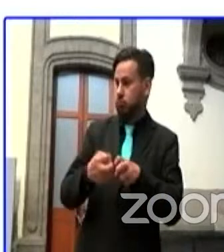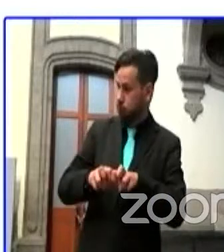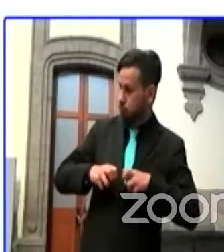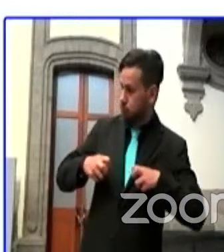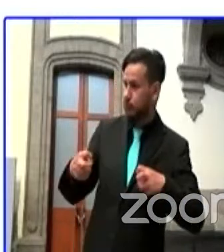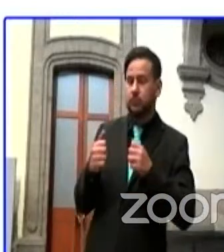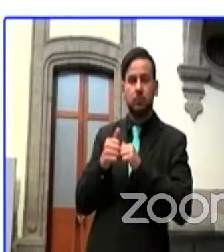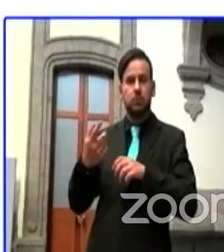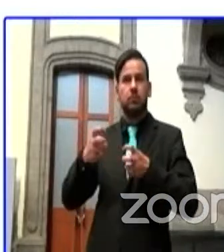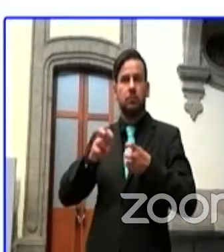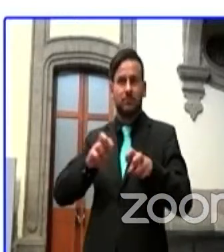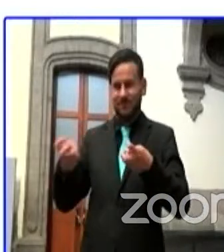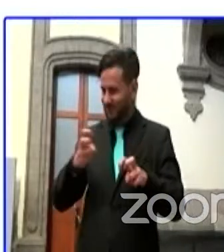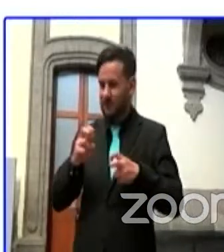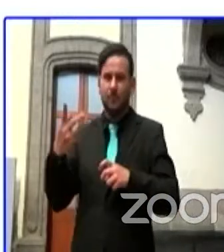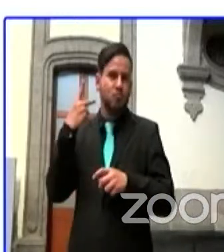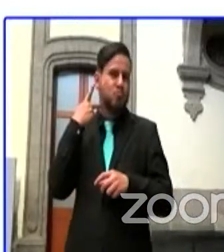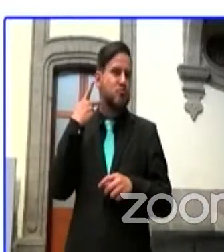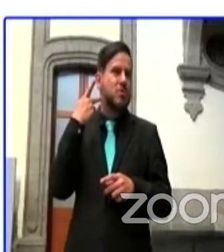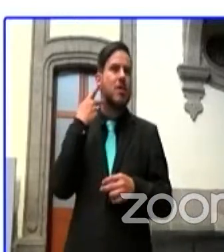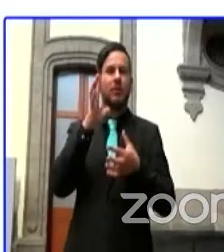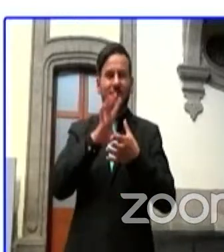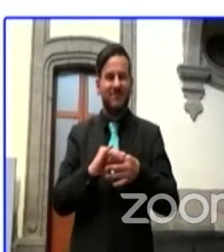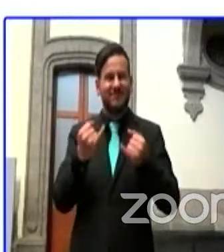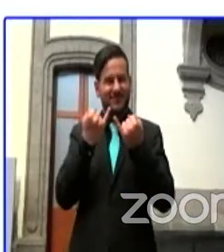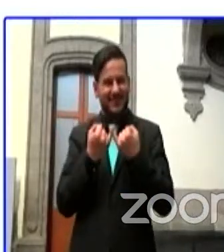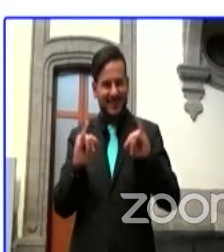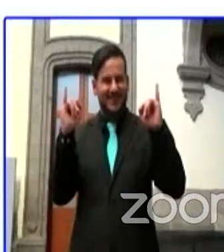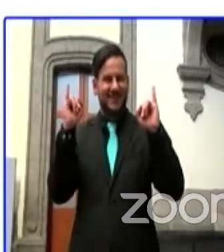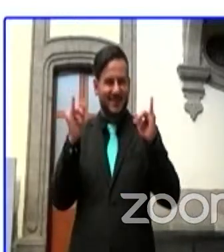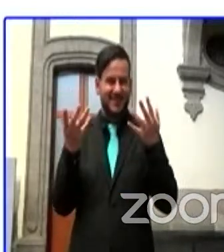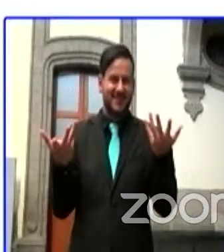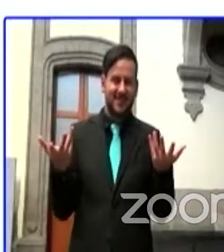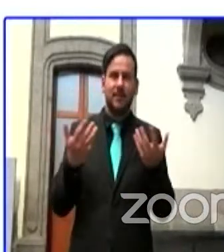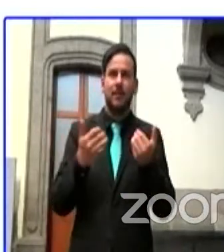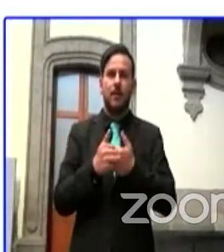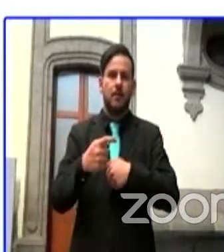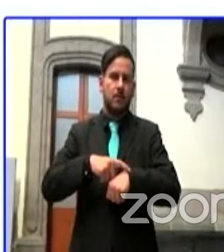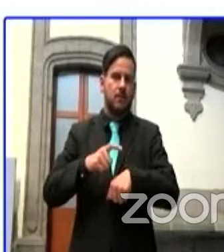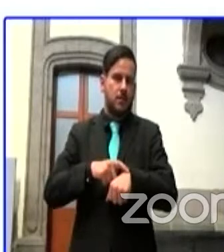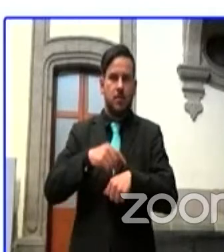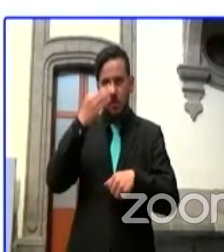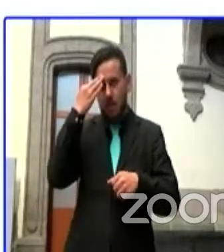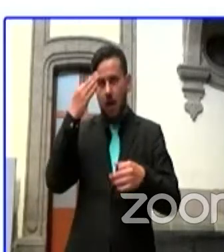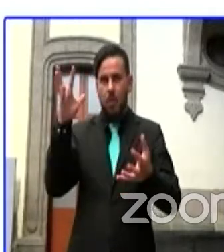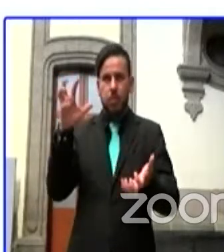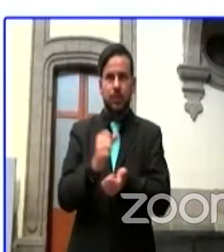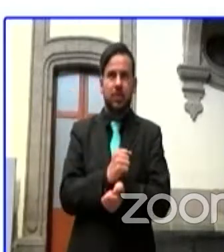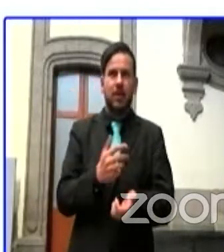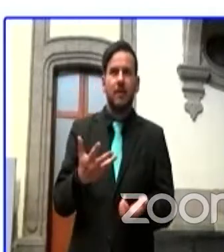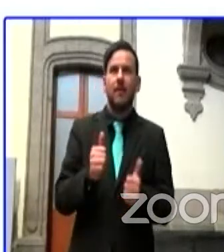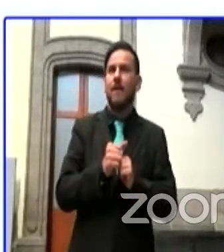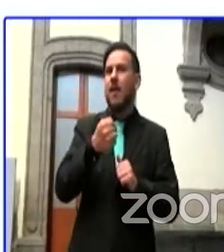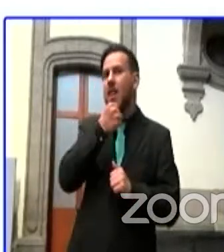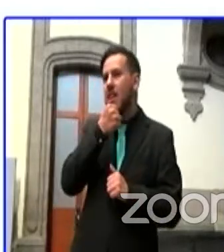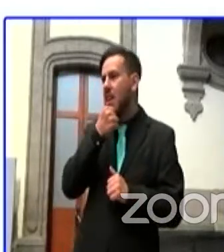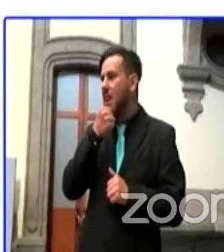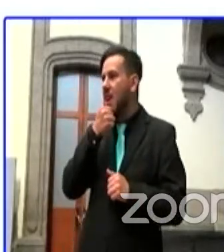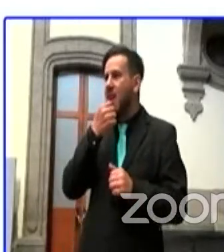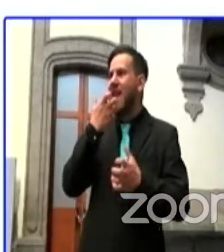políticos que vengan a dar la inauguración de esta feria van a hacer ruido porque van a tomar el micrófono, van a